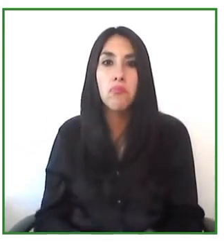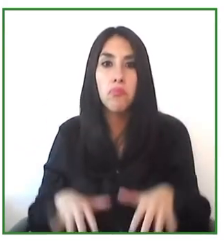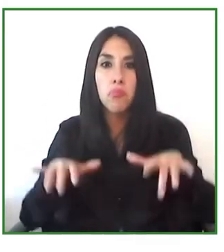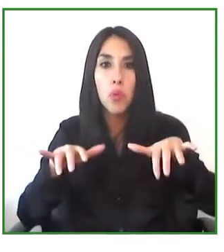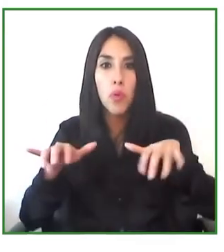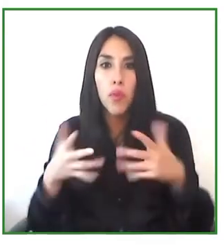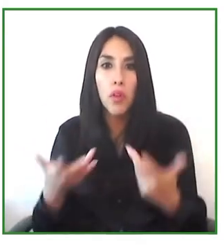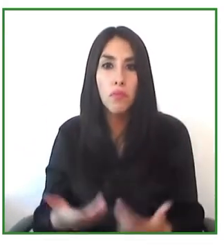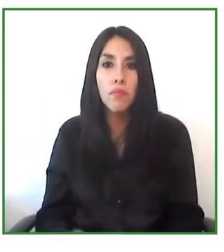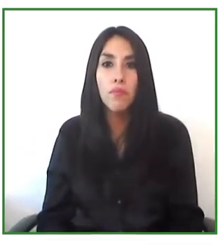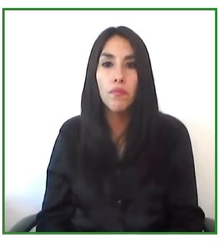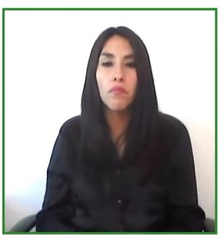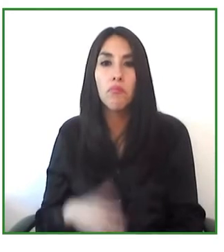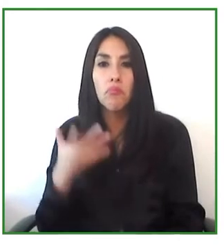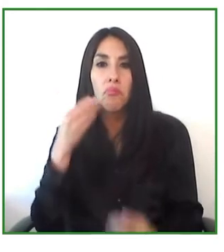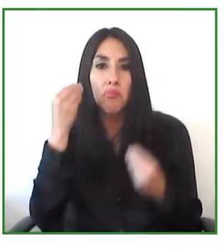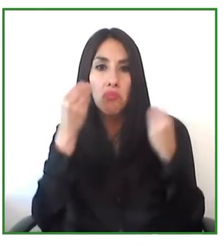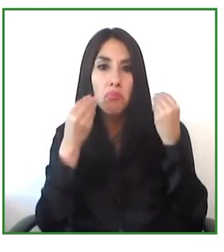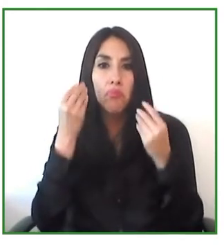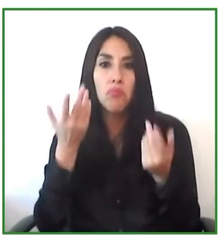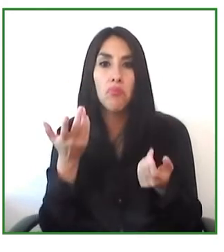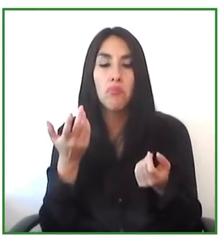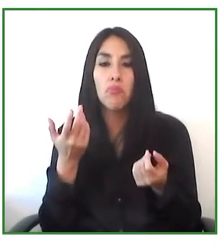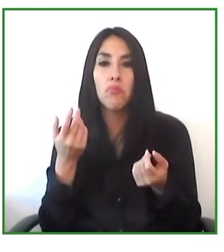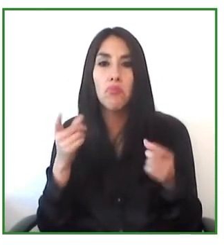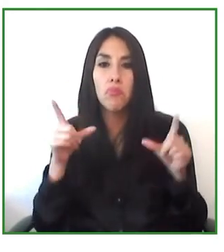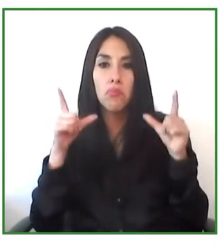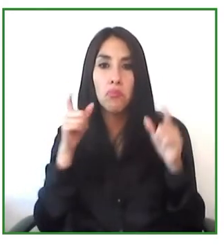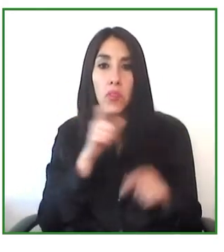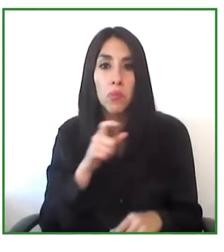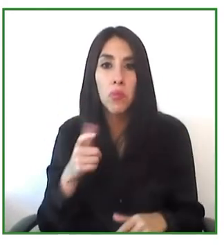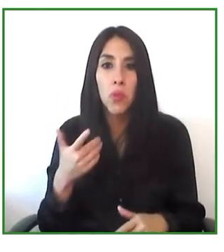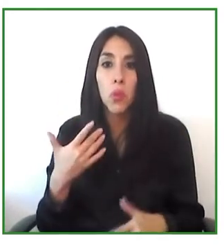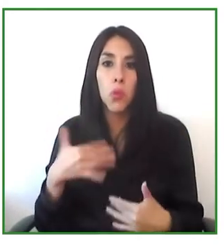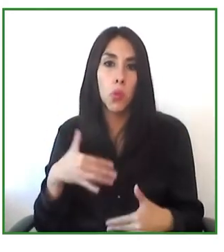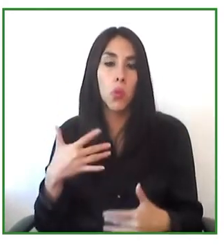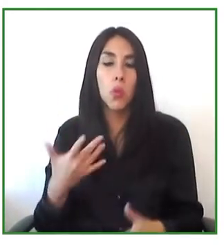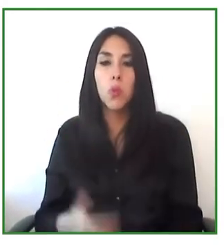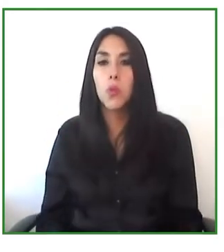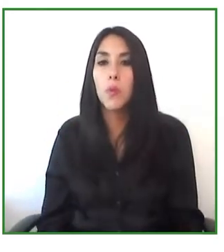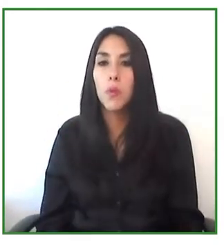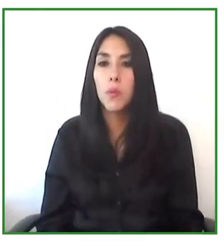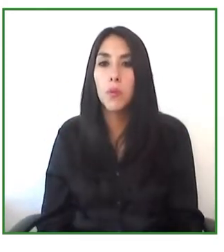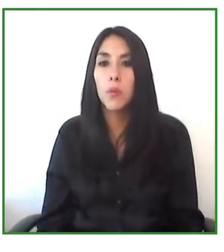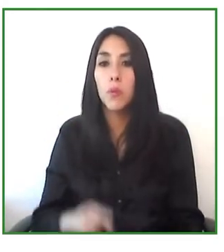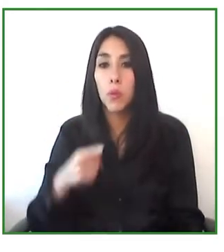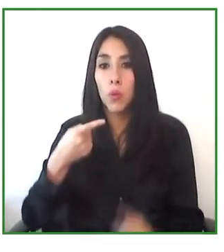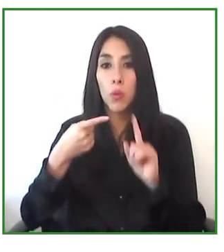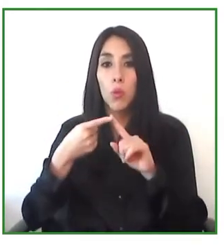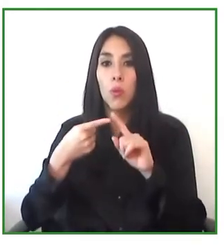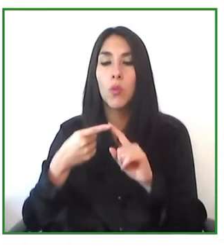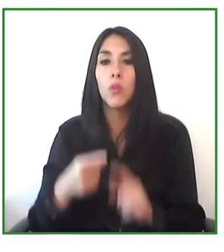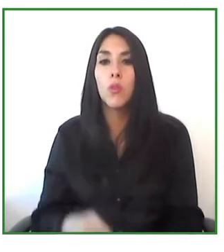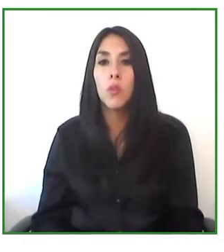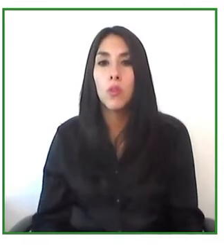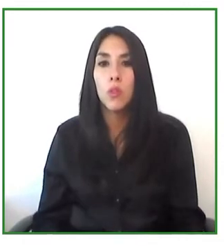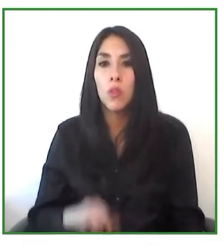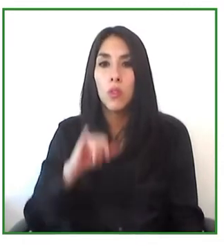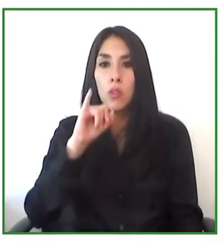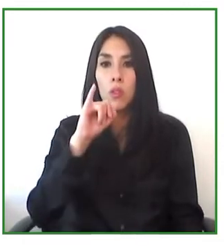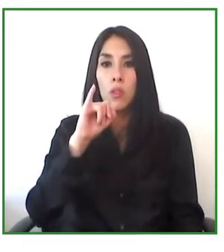bastante importante. La primera pista es que el INRPAC, el instituto con el que estamos